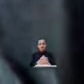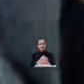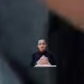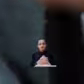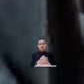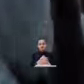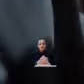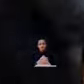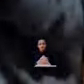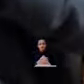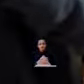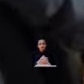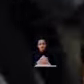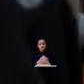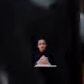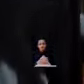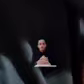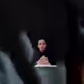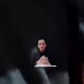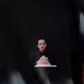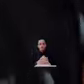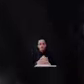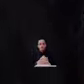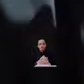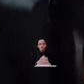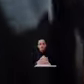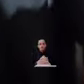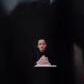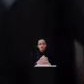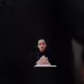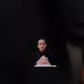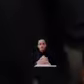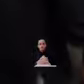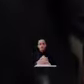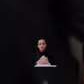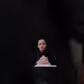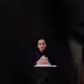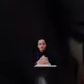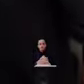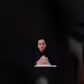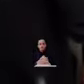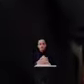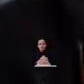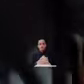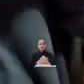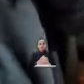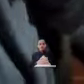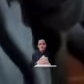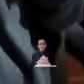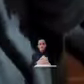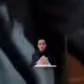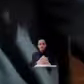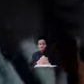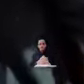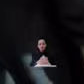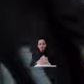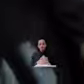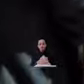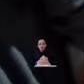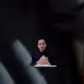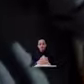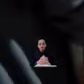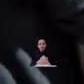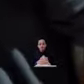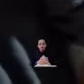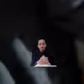una especie de laberinto, para ejemplificarlo así, que los laberintos tienen una entrada y una única salida, por ejemplo. Entonces, tú